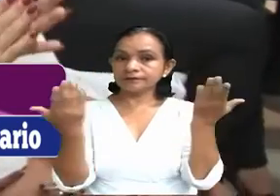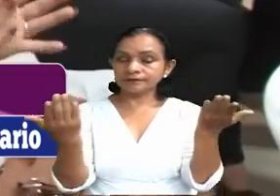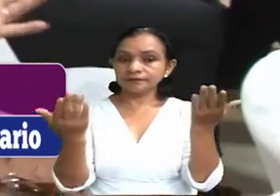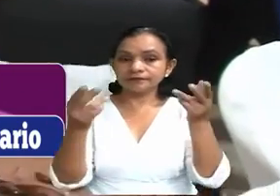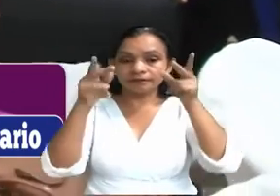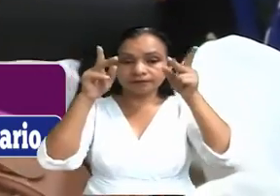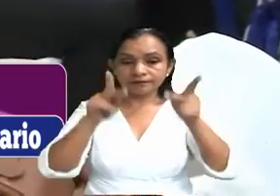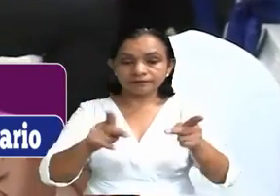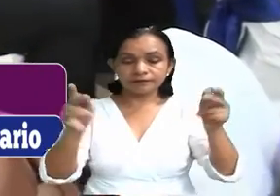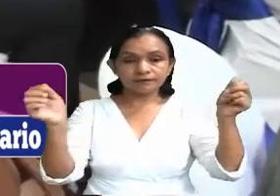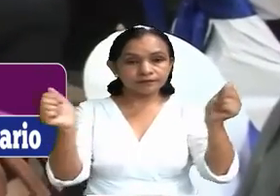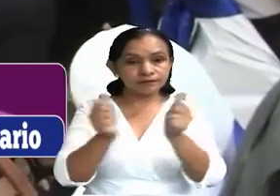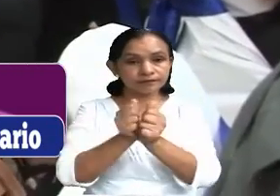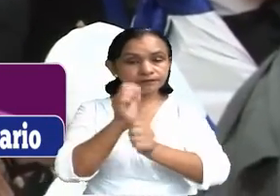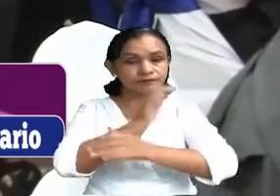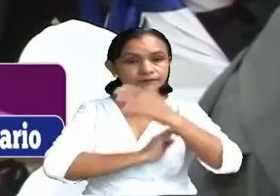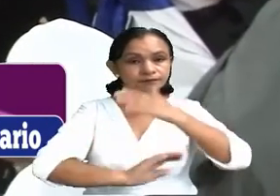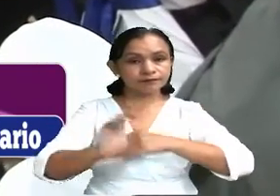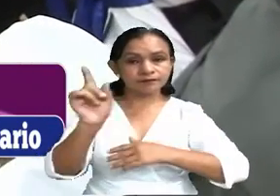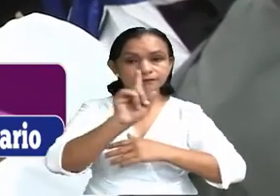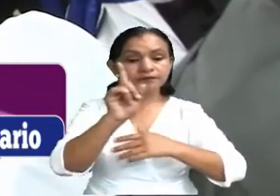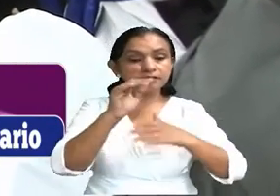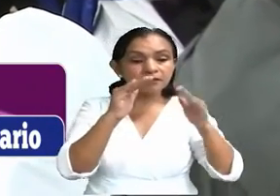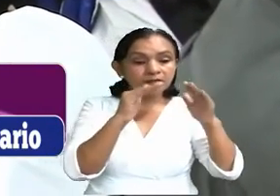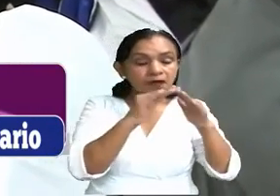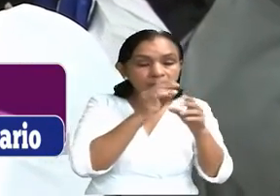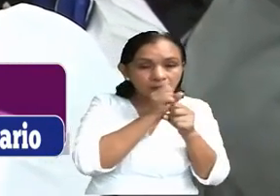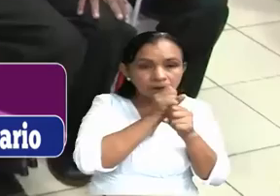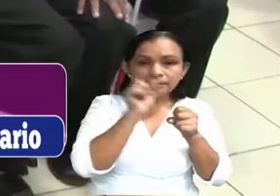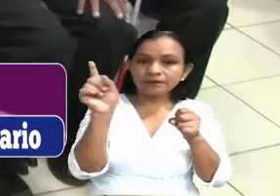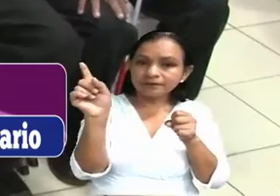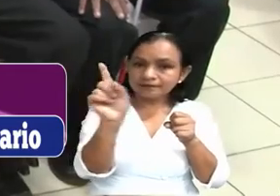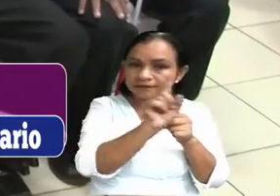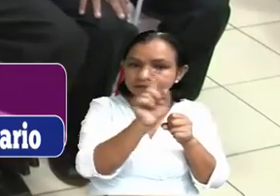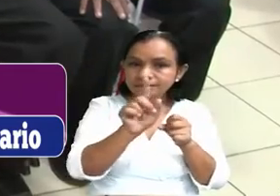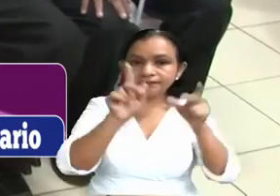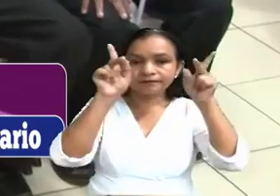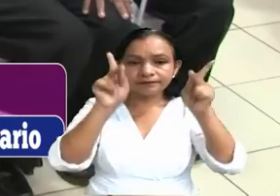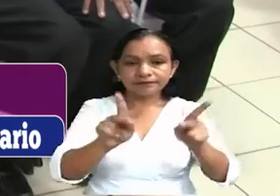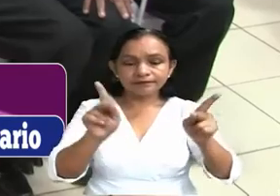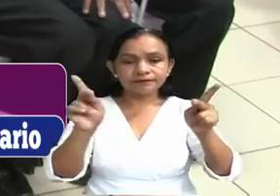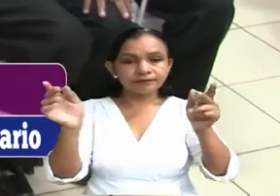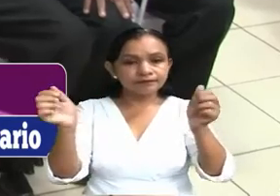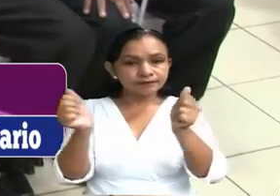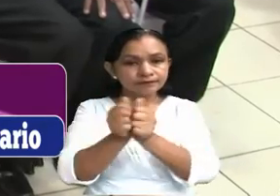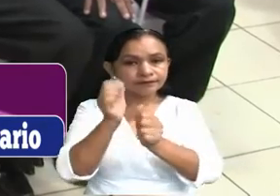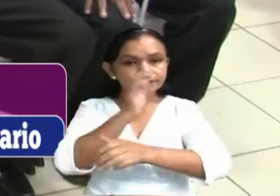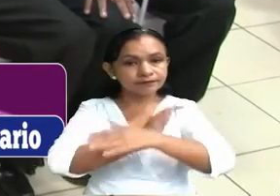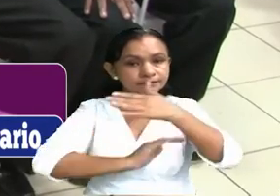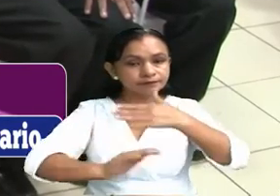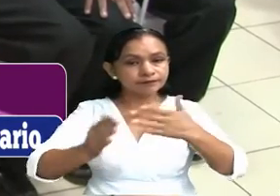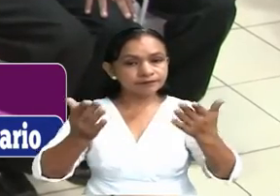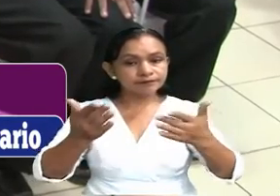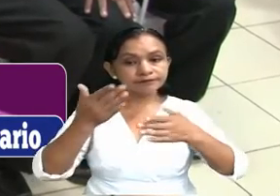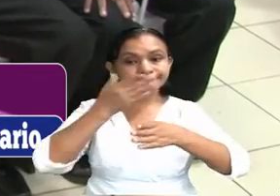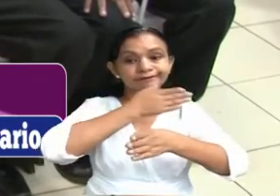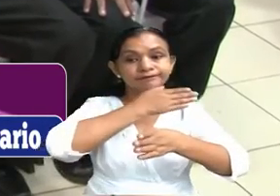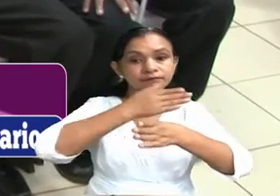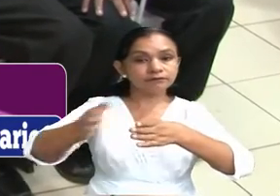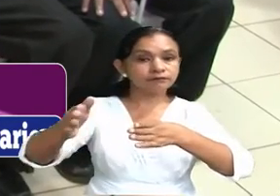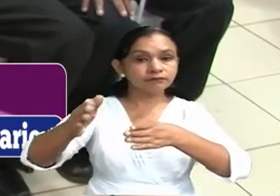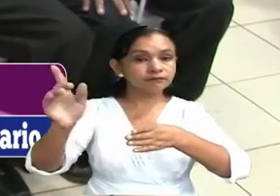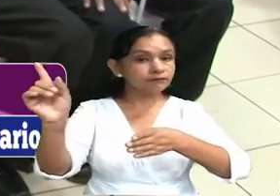la persona con discapacidad no esté escondida en su casa, donde la persona con discapacidad no esté apartada